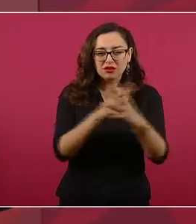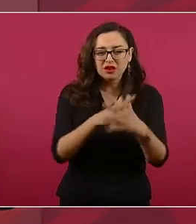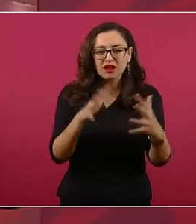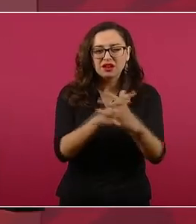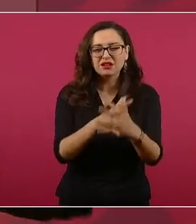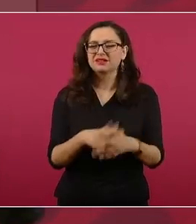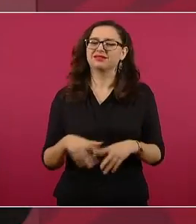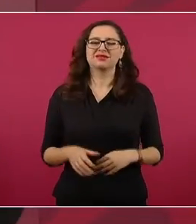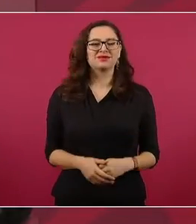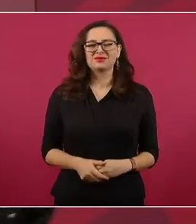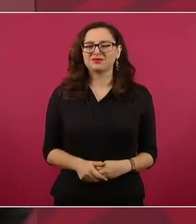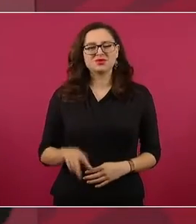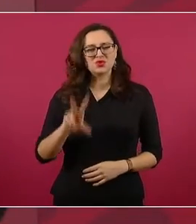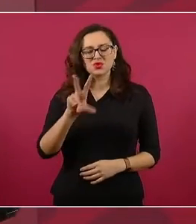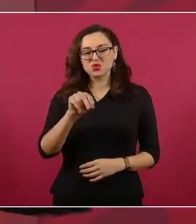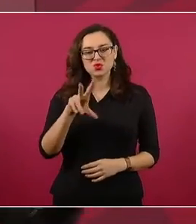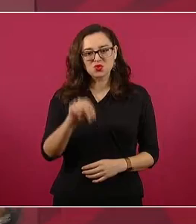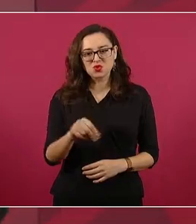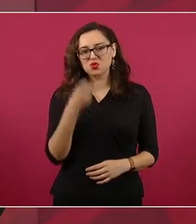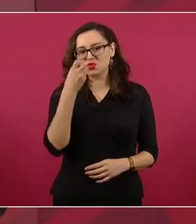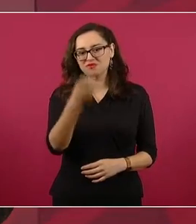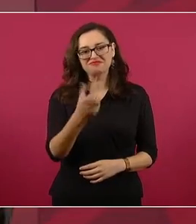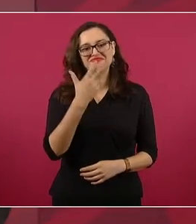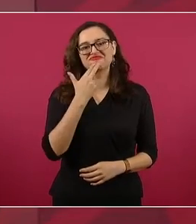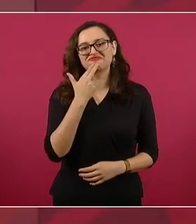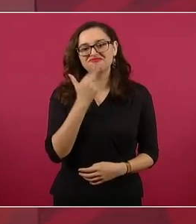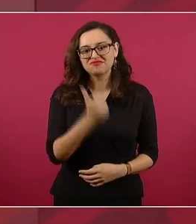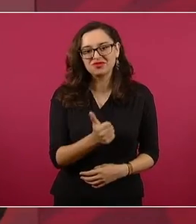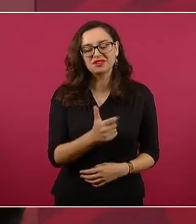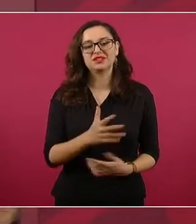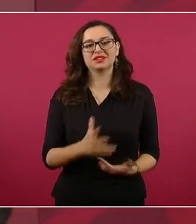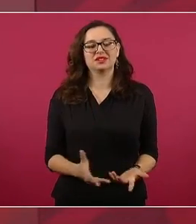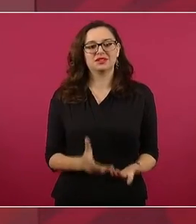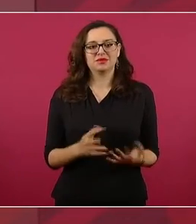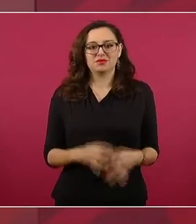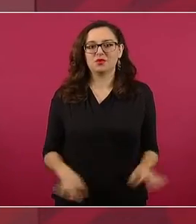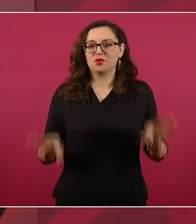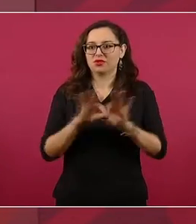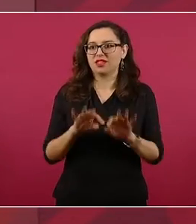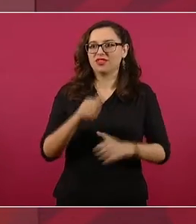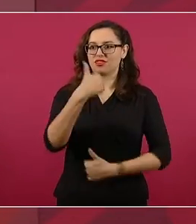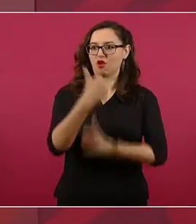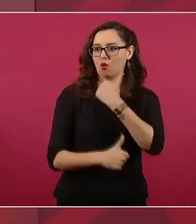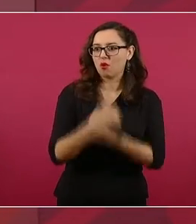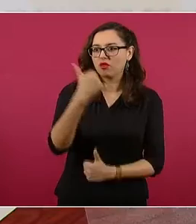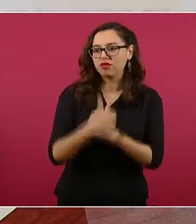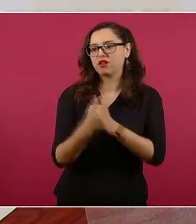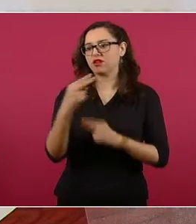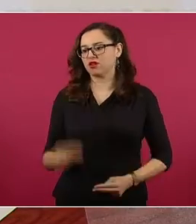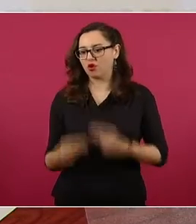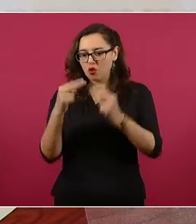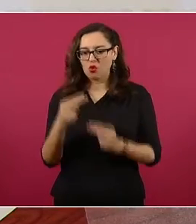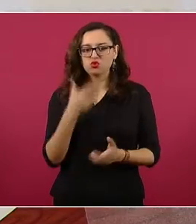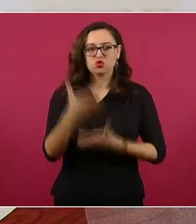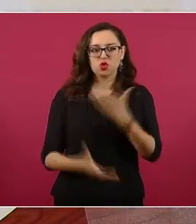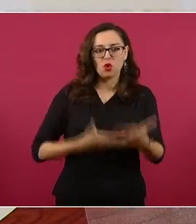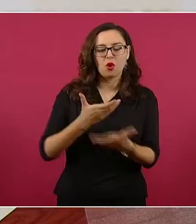apostar a competir en lo productivo, en lo comercial.